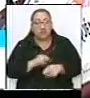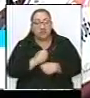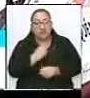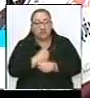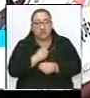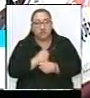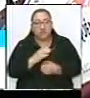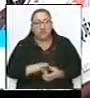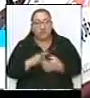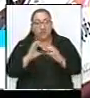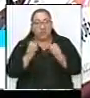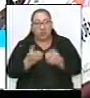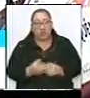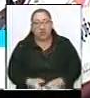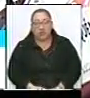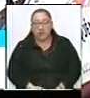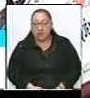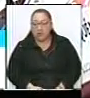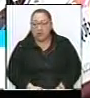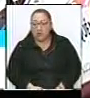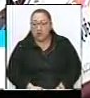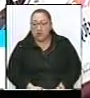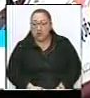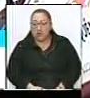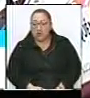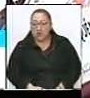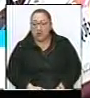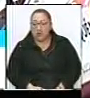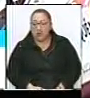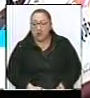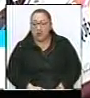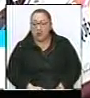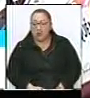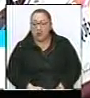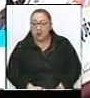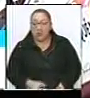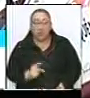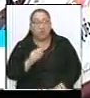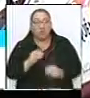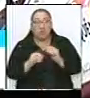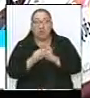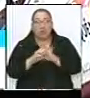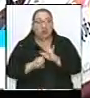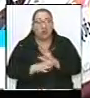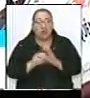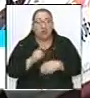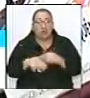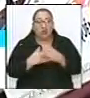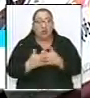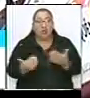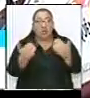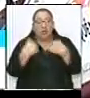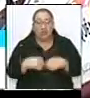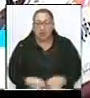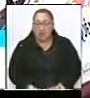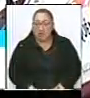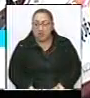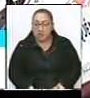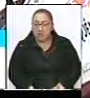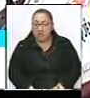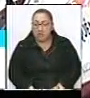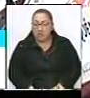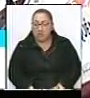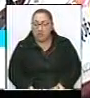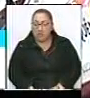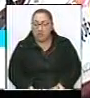funciones esenciales de un parlamento. No estamos legislando para nosotros, estamos modificando la Constitución para lo que viene. Y lo que hemos